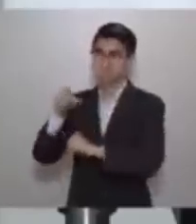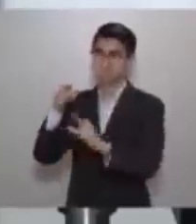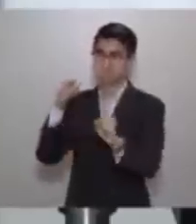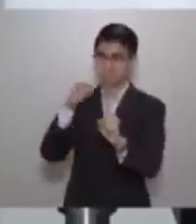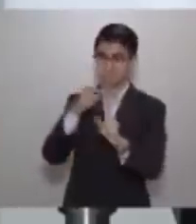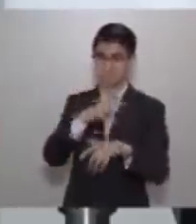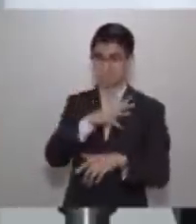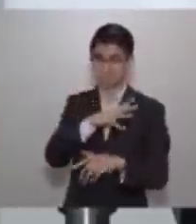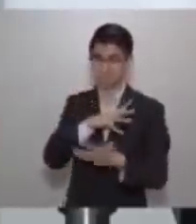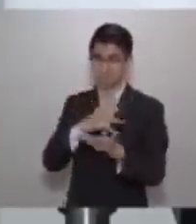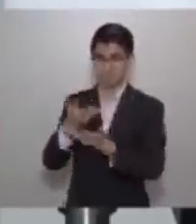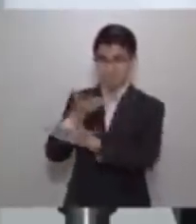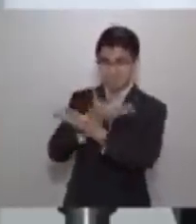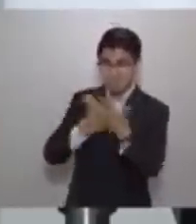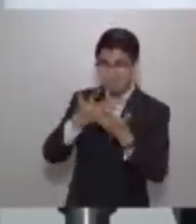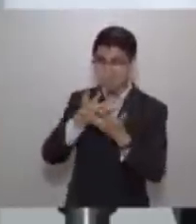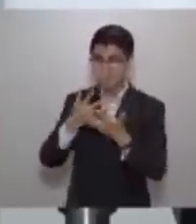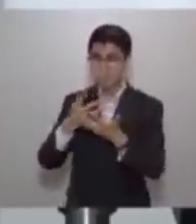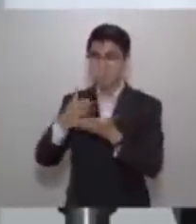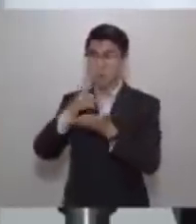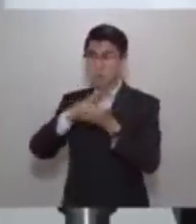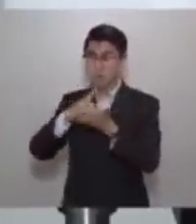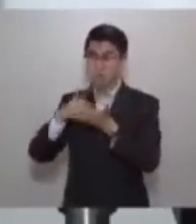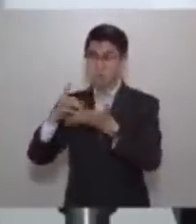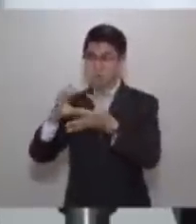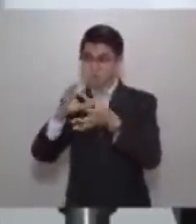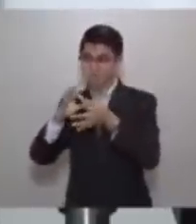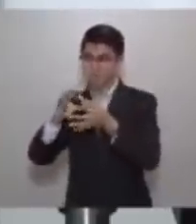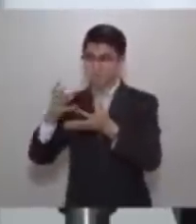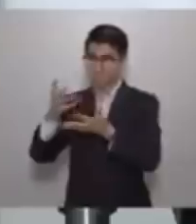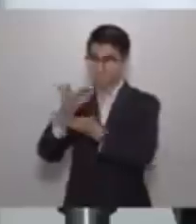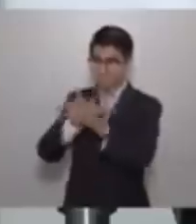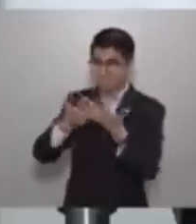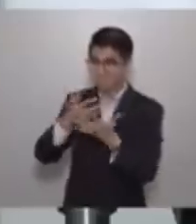tipo de actividades, porque estas las desarrollaban en ambos países,